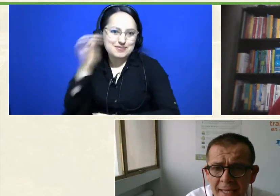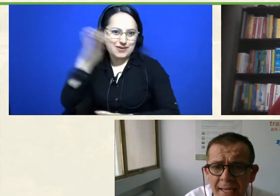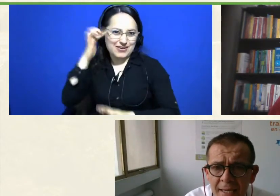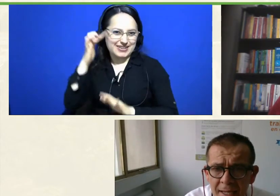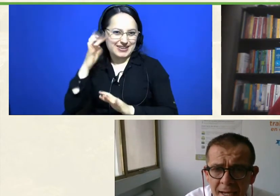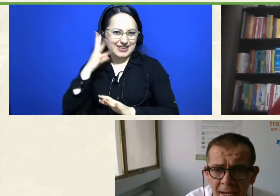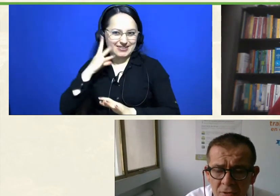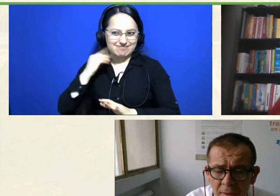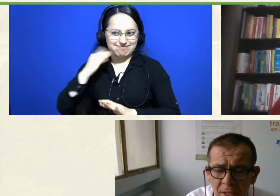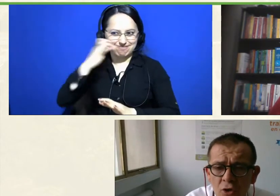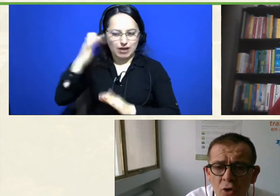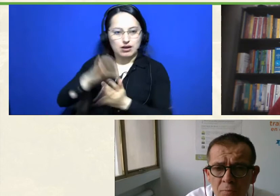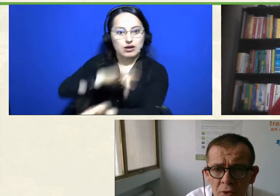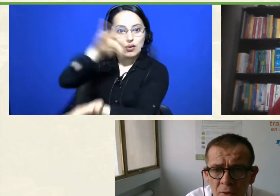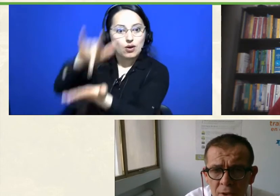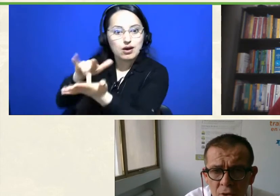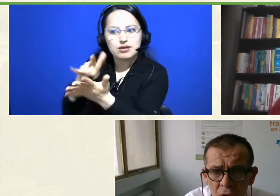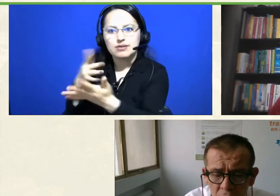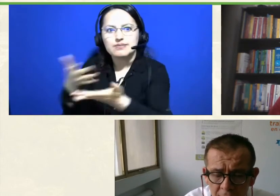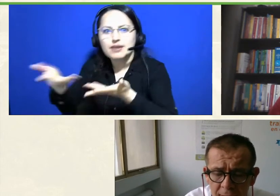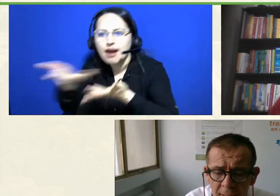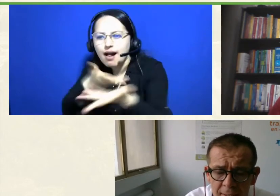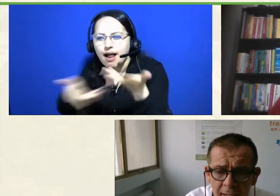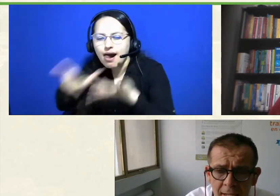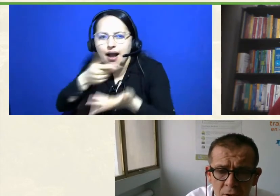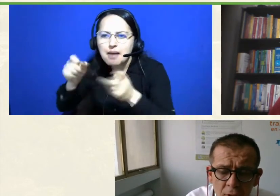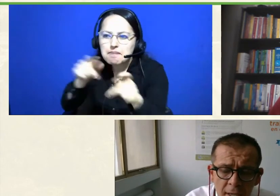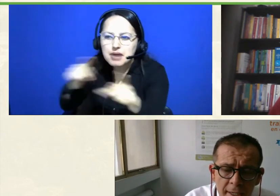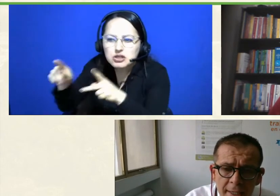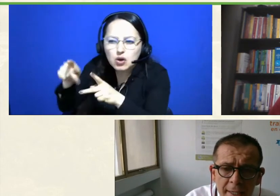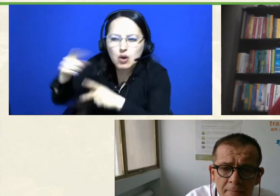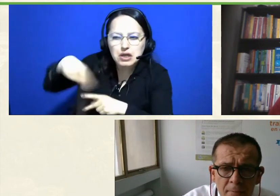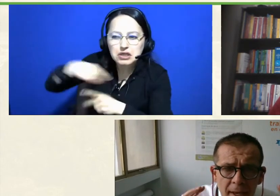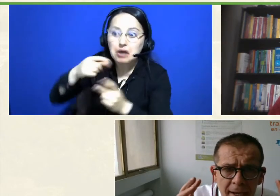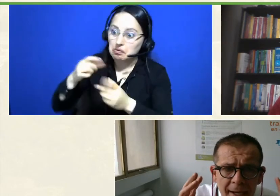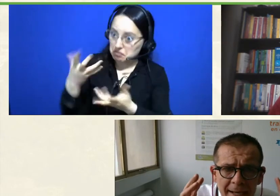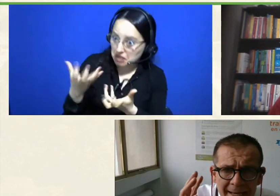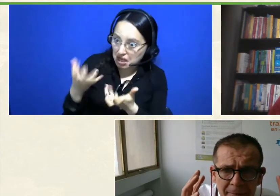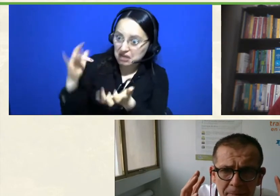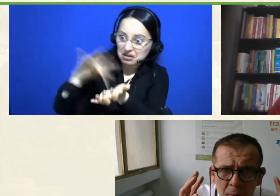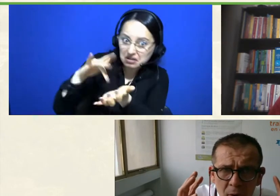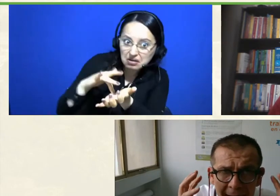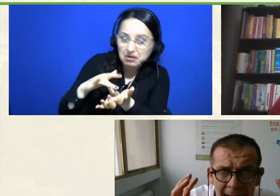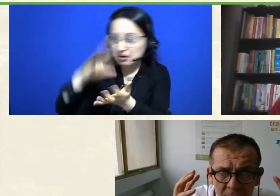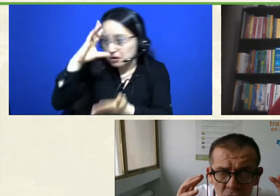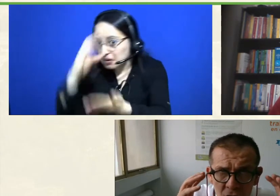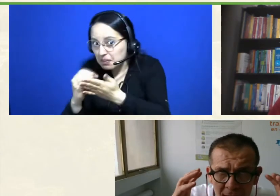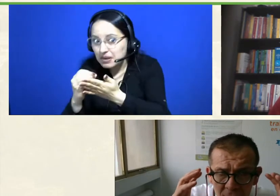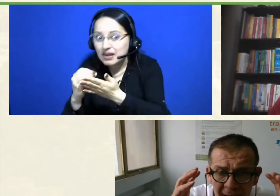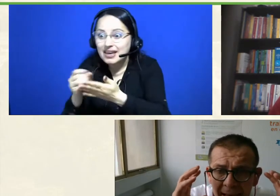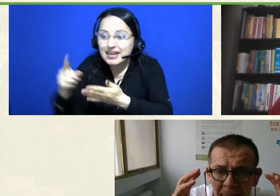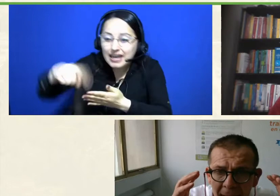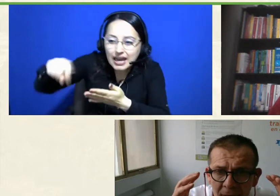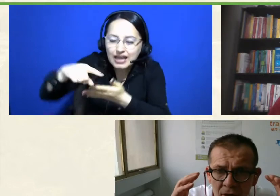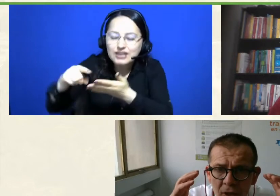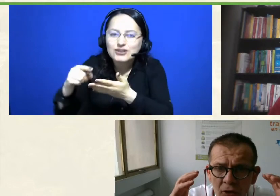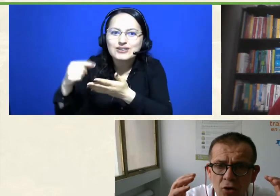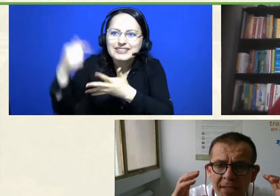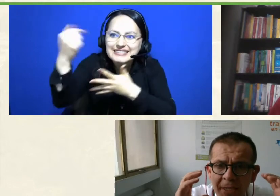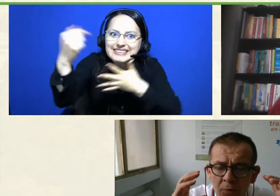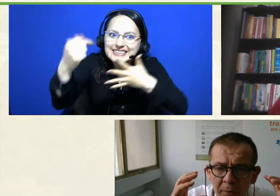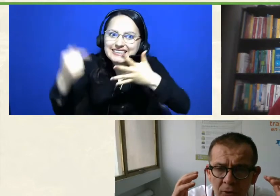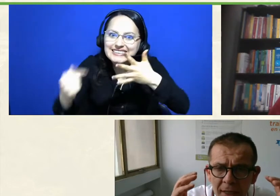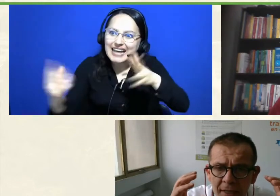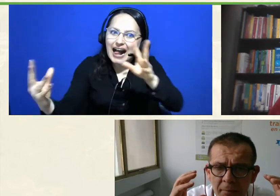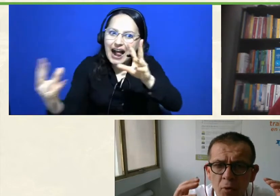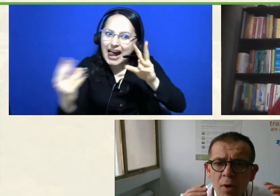en este relacionamiento con posibles contribuyentes en este caso, y poner esos elementos en